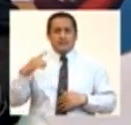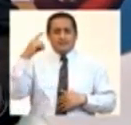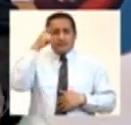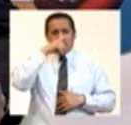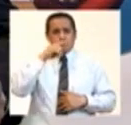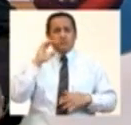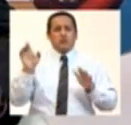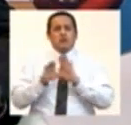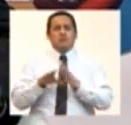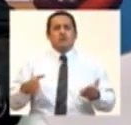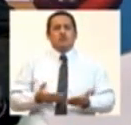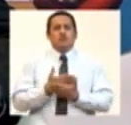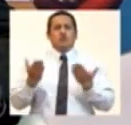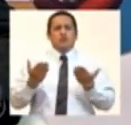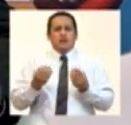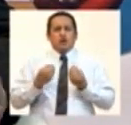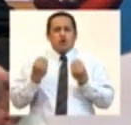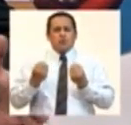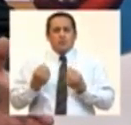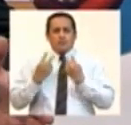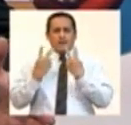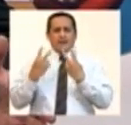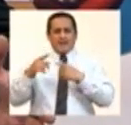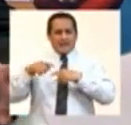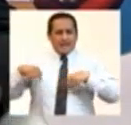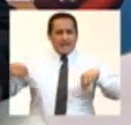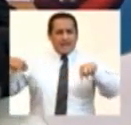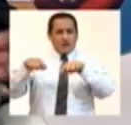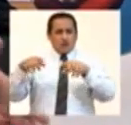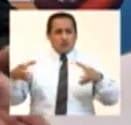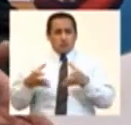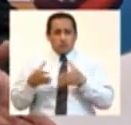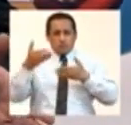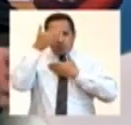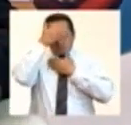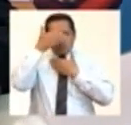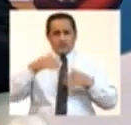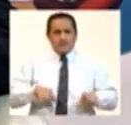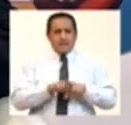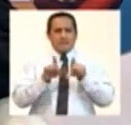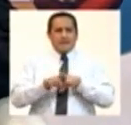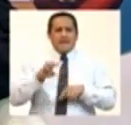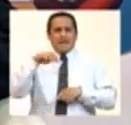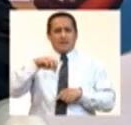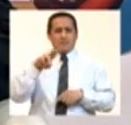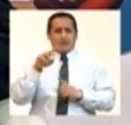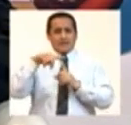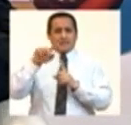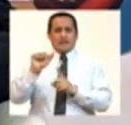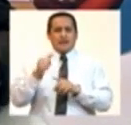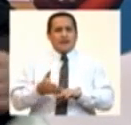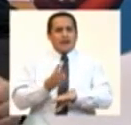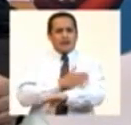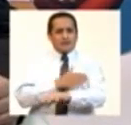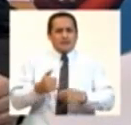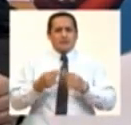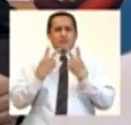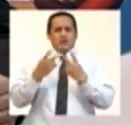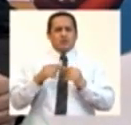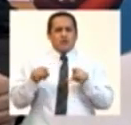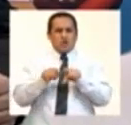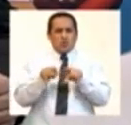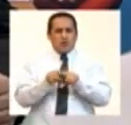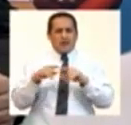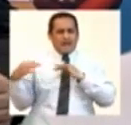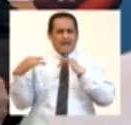lo difícil es por dónde empezar. Ellos, tanto Sendero Luminoso como el MRTA,